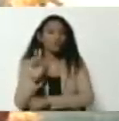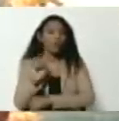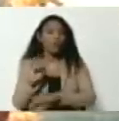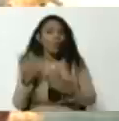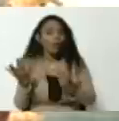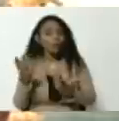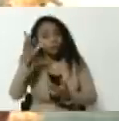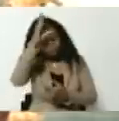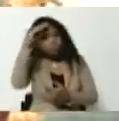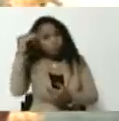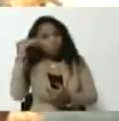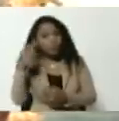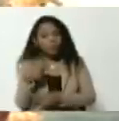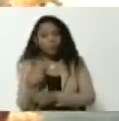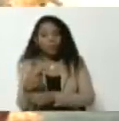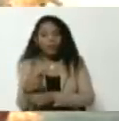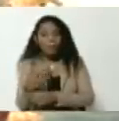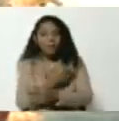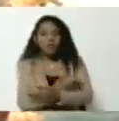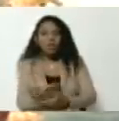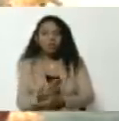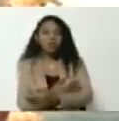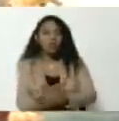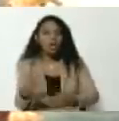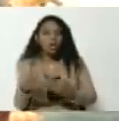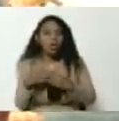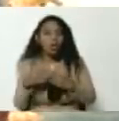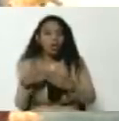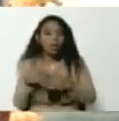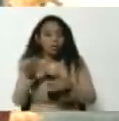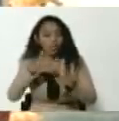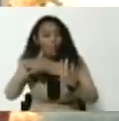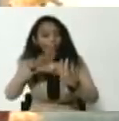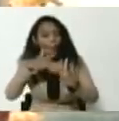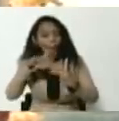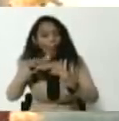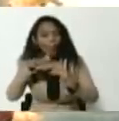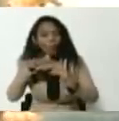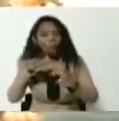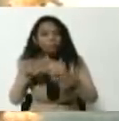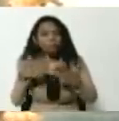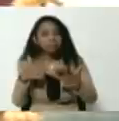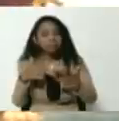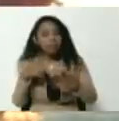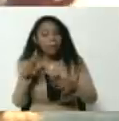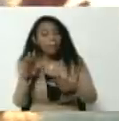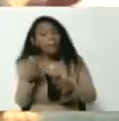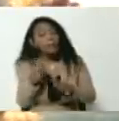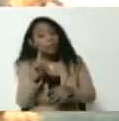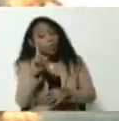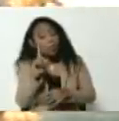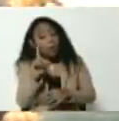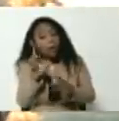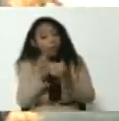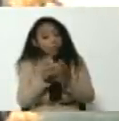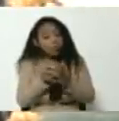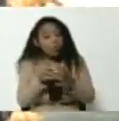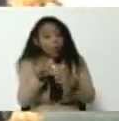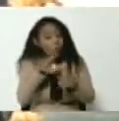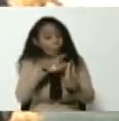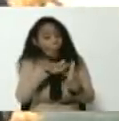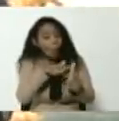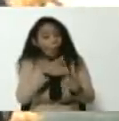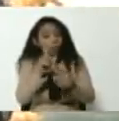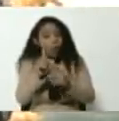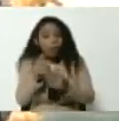Donald Trump empezó a darle millones y millones de dólares para la conspiración. Resulta que parece que utilizaron una parte para la conspiración,